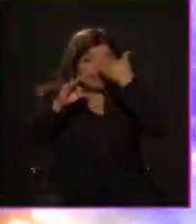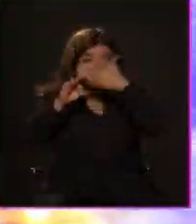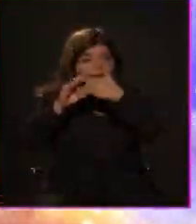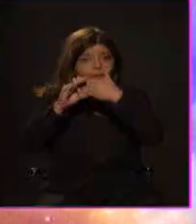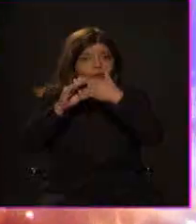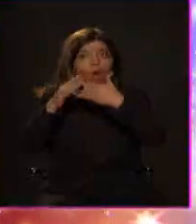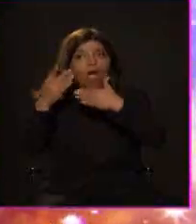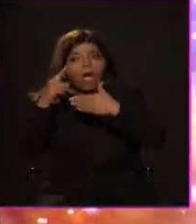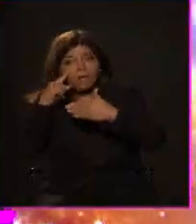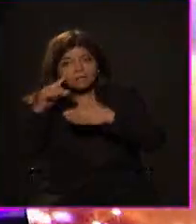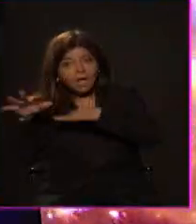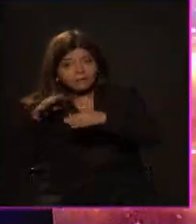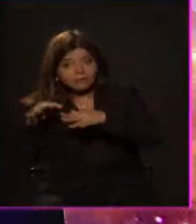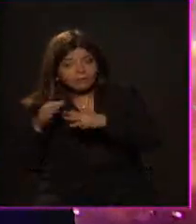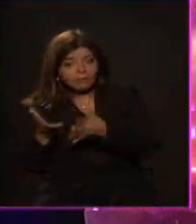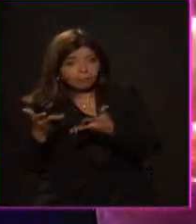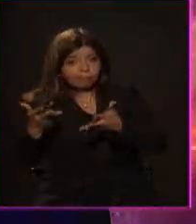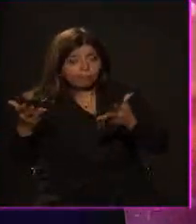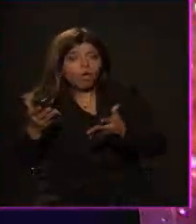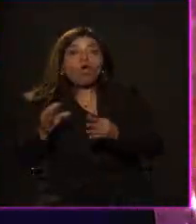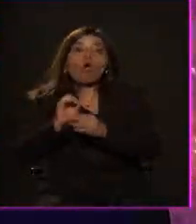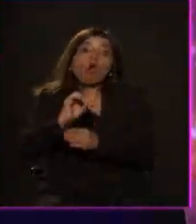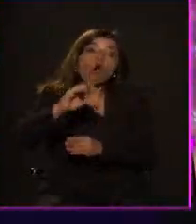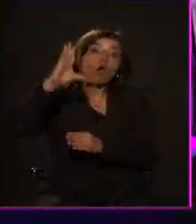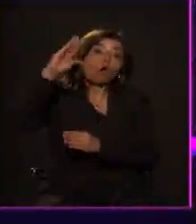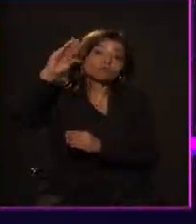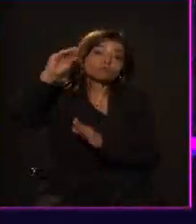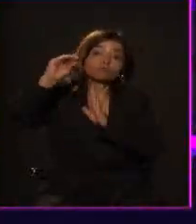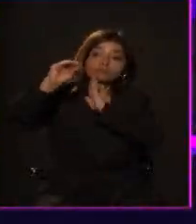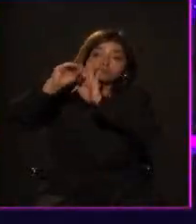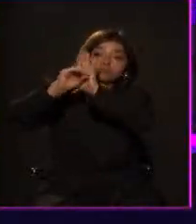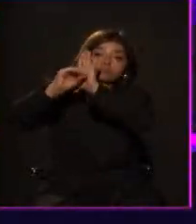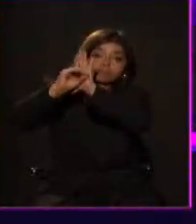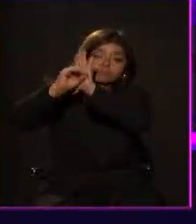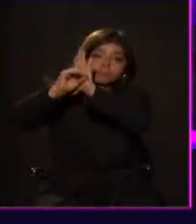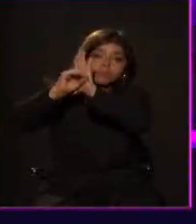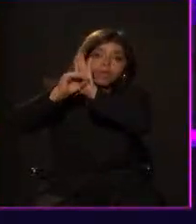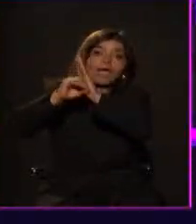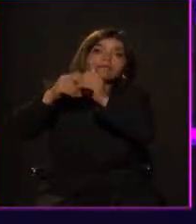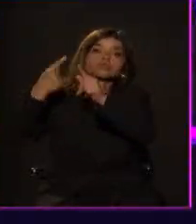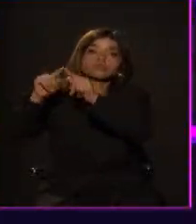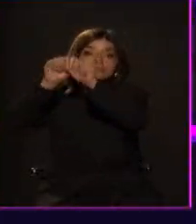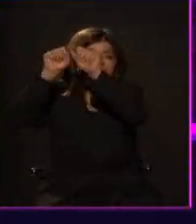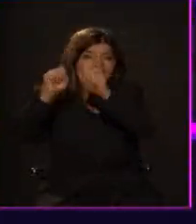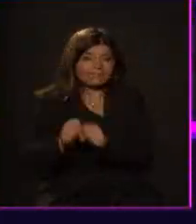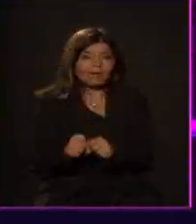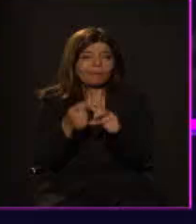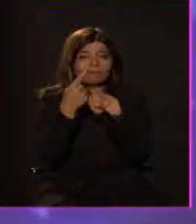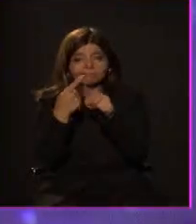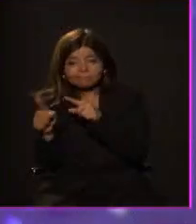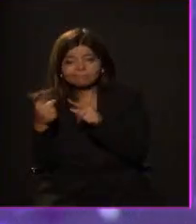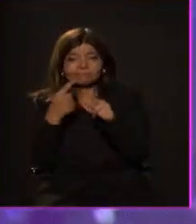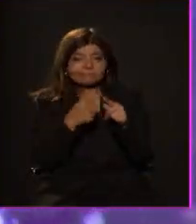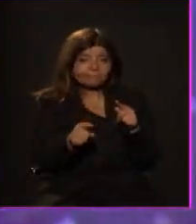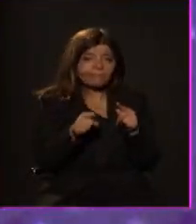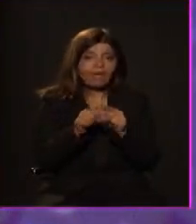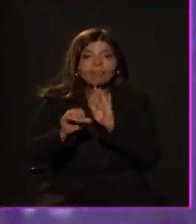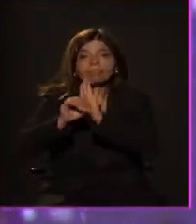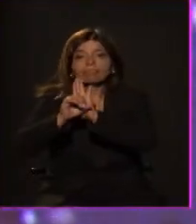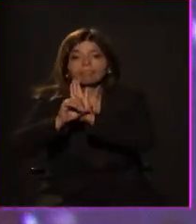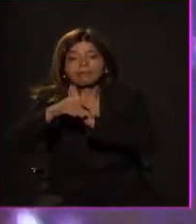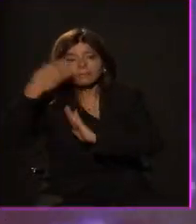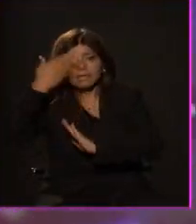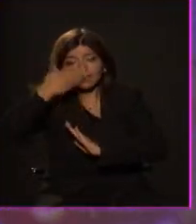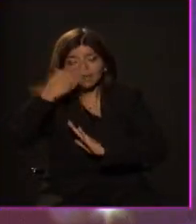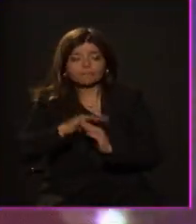actividad. O que se pueden tragar una nube de gas en un sistema binario de agujeros negros. Entonces, lo interesante para mí es que los primeros usuarios